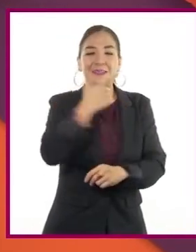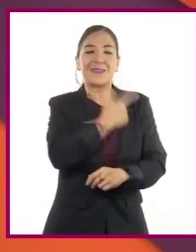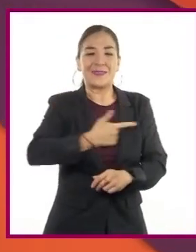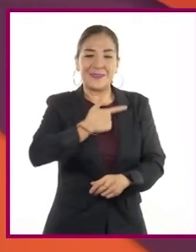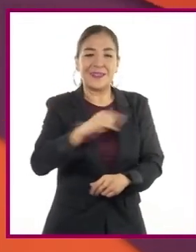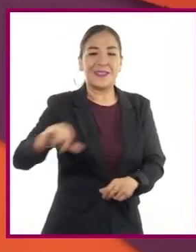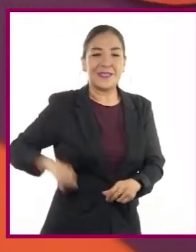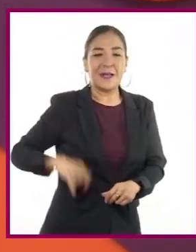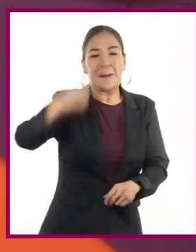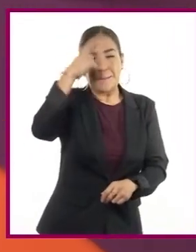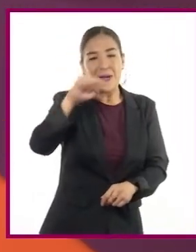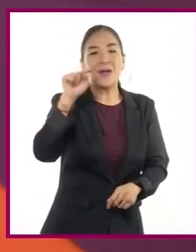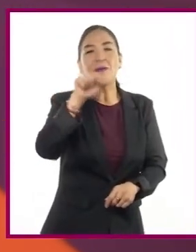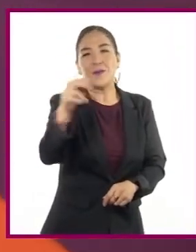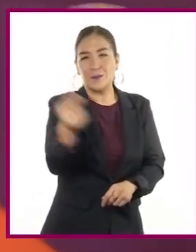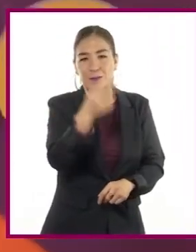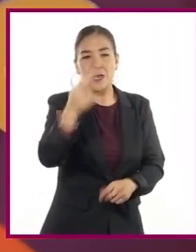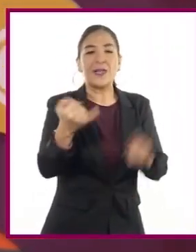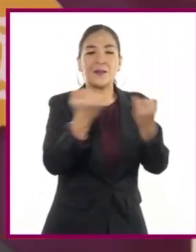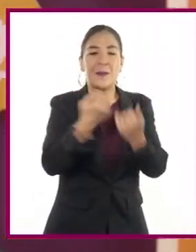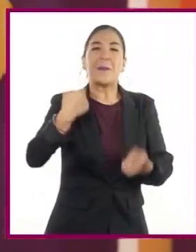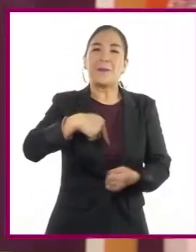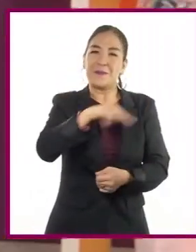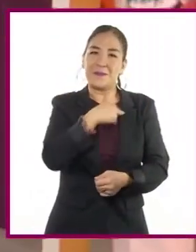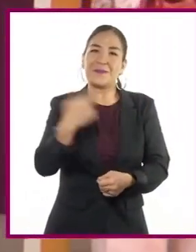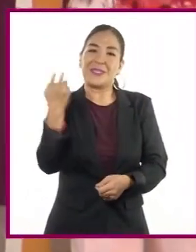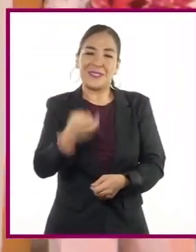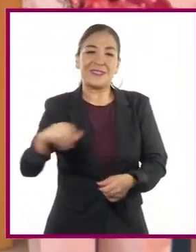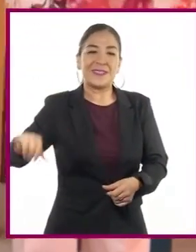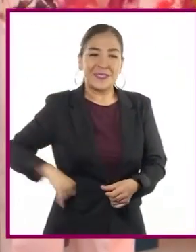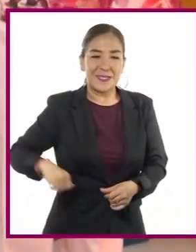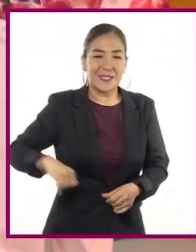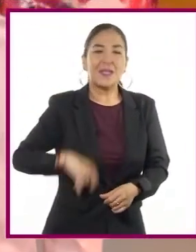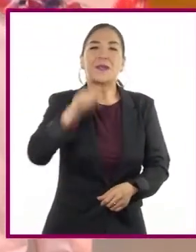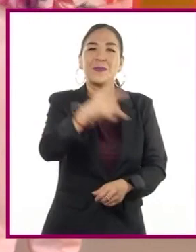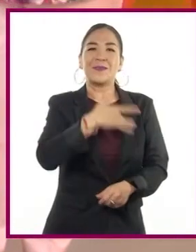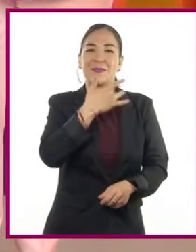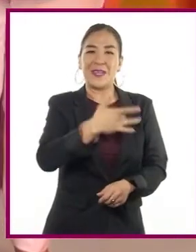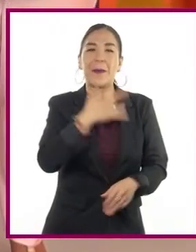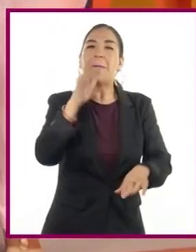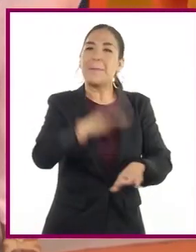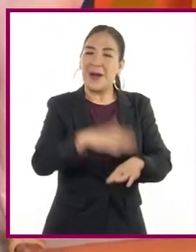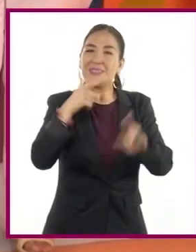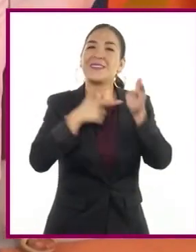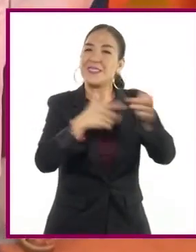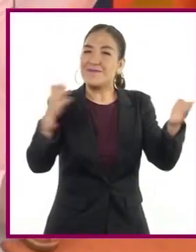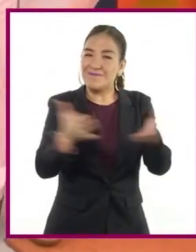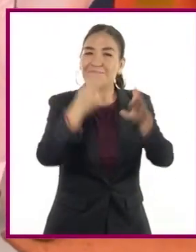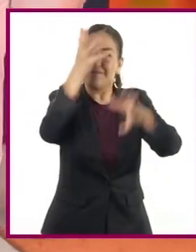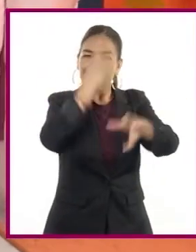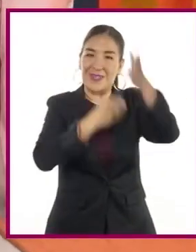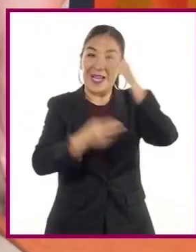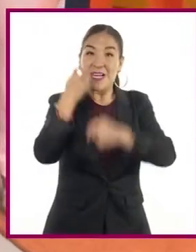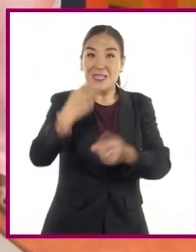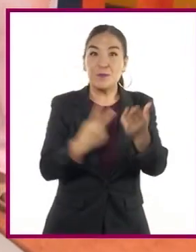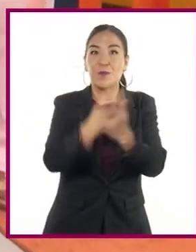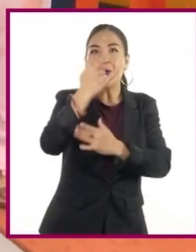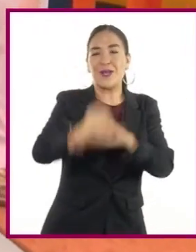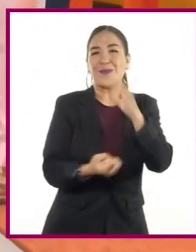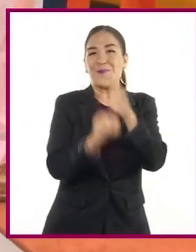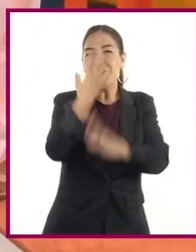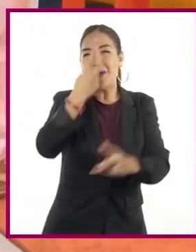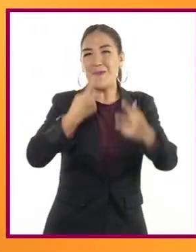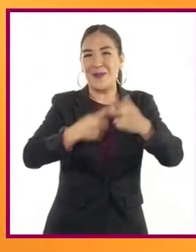interesante para ustedes como lo fue para nosotras y que sientan un gran entusiasmo por iniciar este proyecto tecnológico